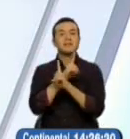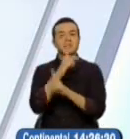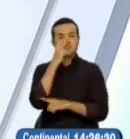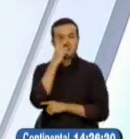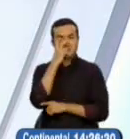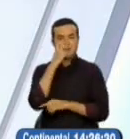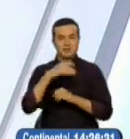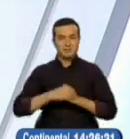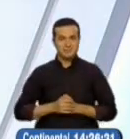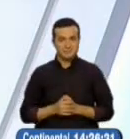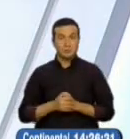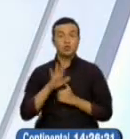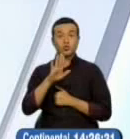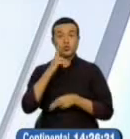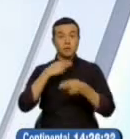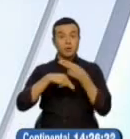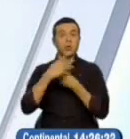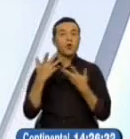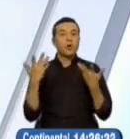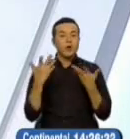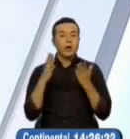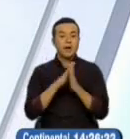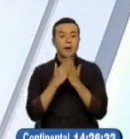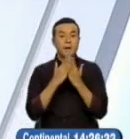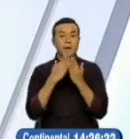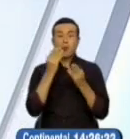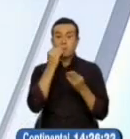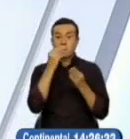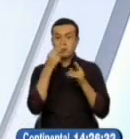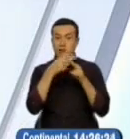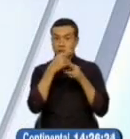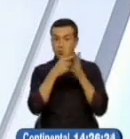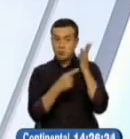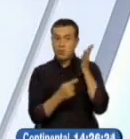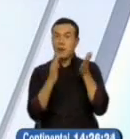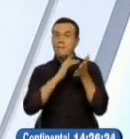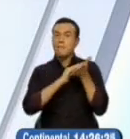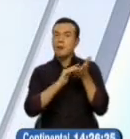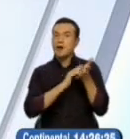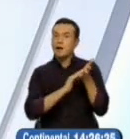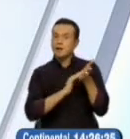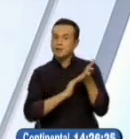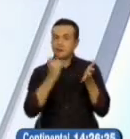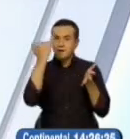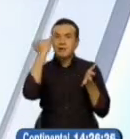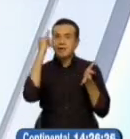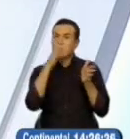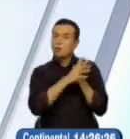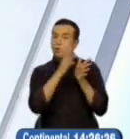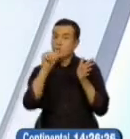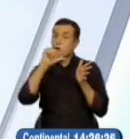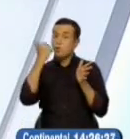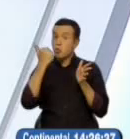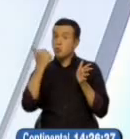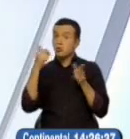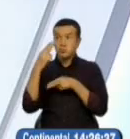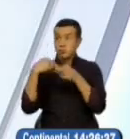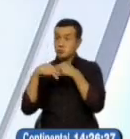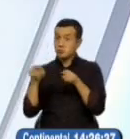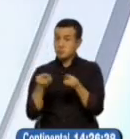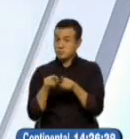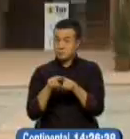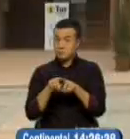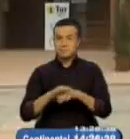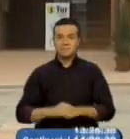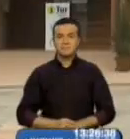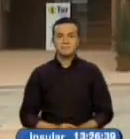discapacidad visual. En su negocio se presentó la carta en sistema Braille y se espera que esta idea sea replicada en otros negocios.